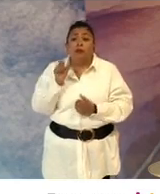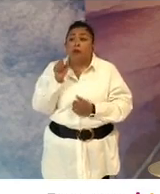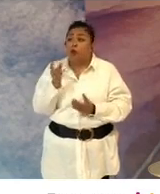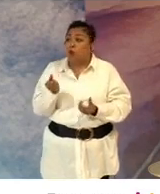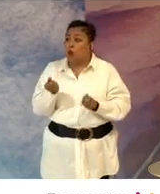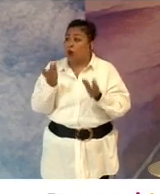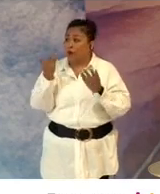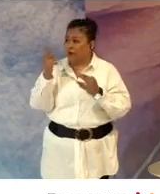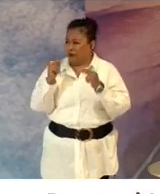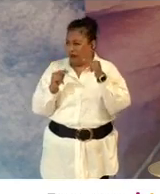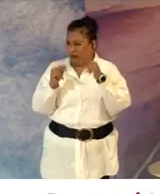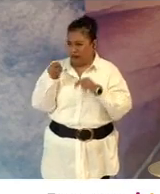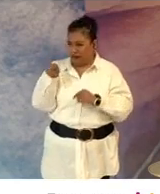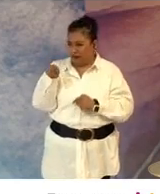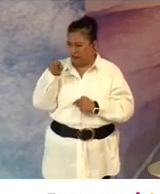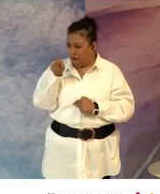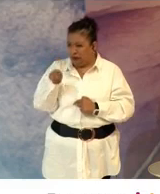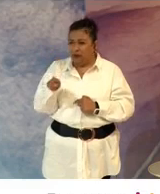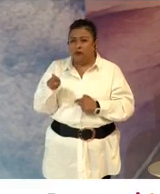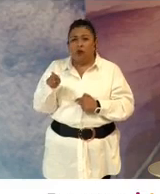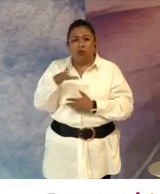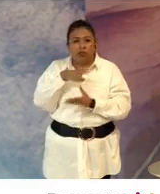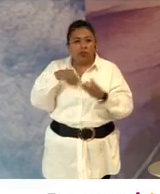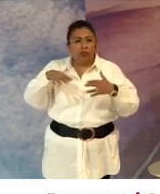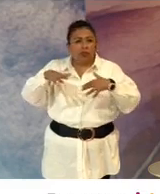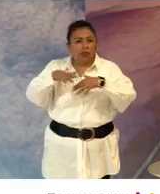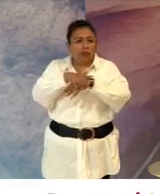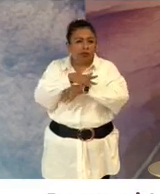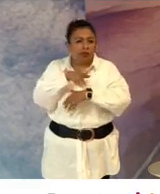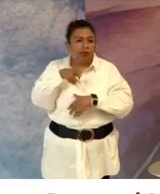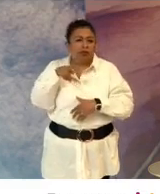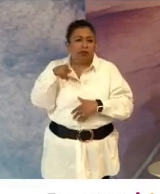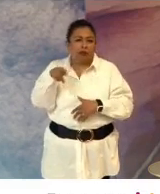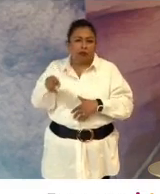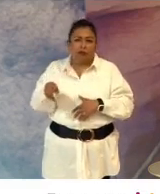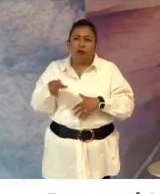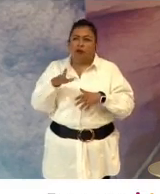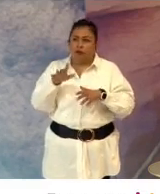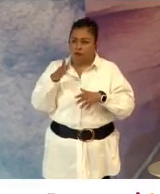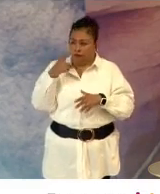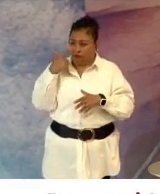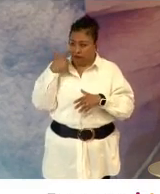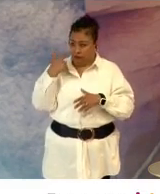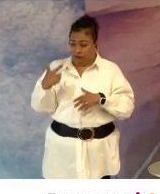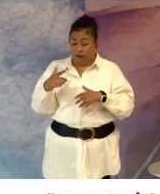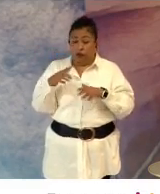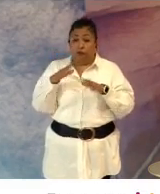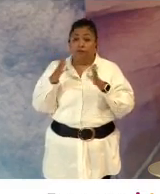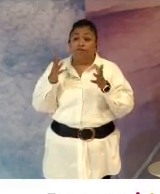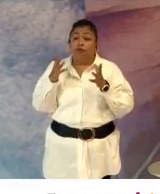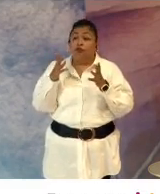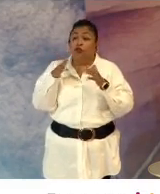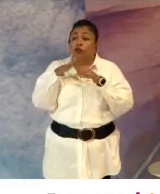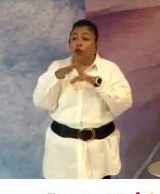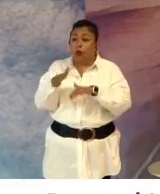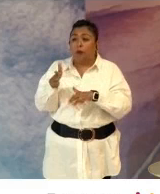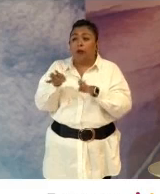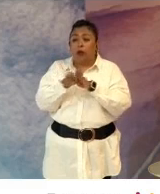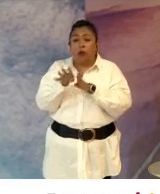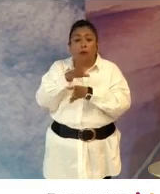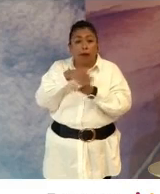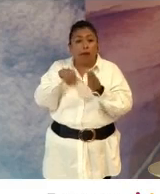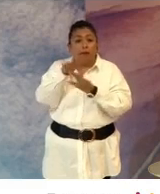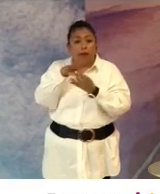cuánto de este nivel transaccional en la estratosfera aquí sobre la